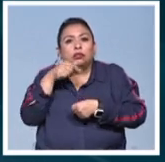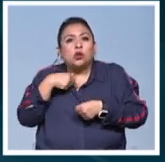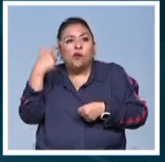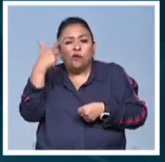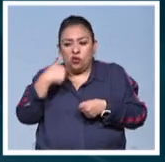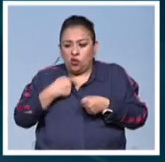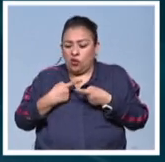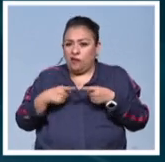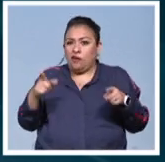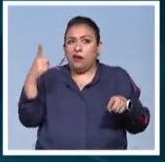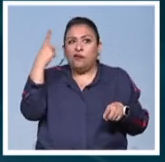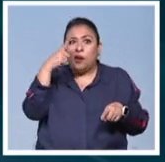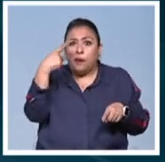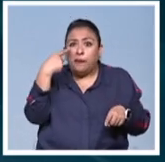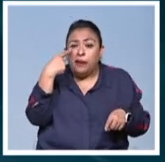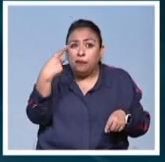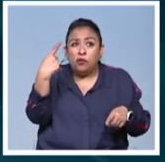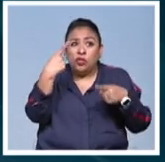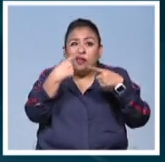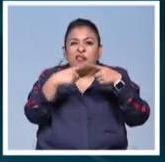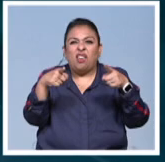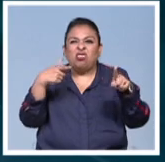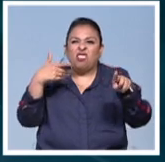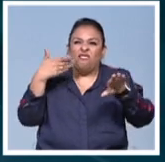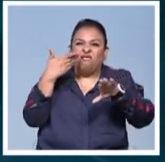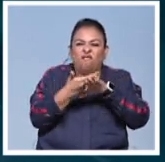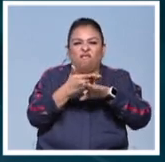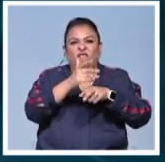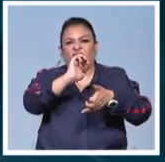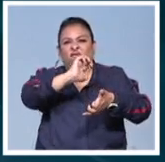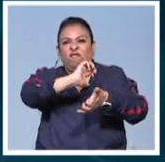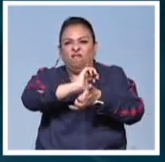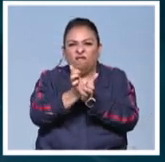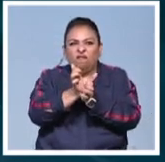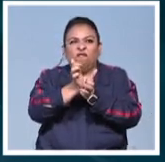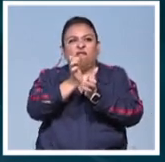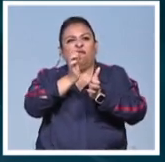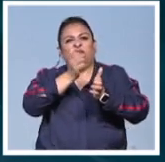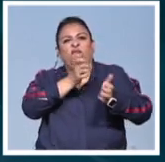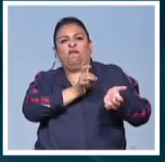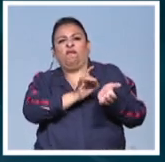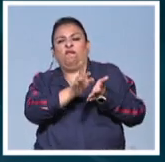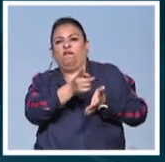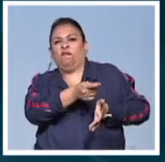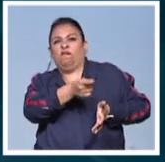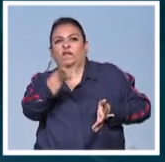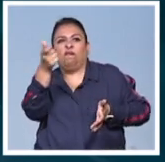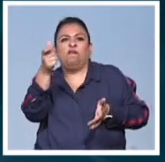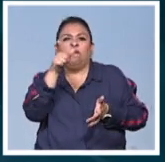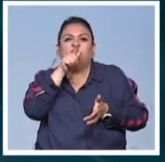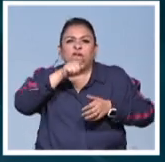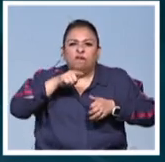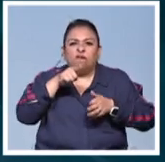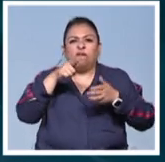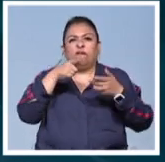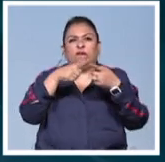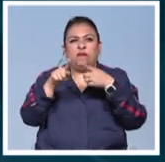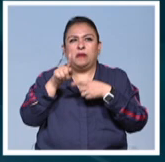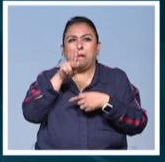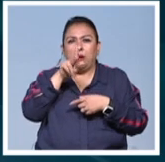diferente. Nos muestra que al diferente se le ataca, se le discrimina, se le expulsa. Gallinas, gansos y un